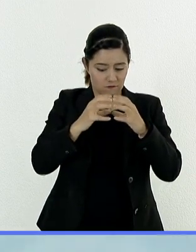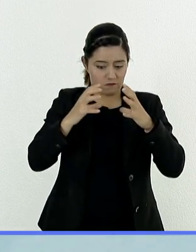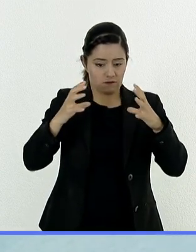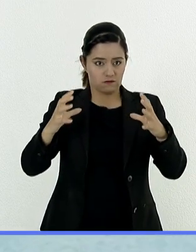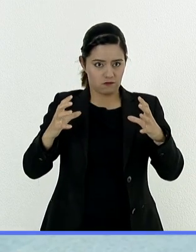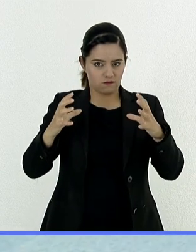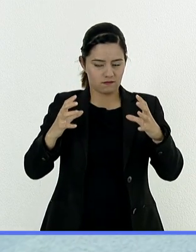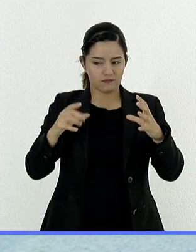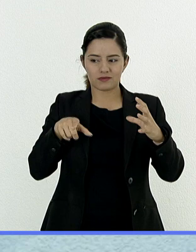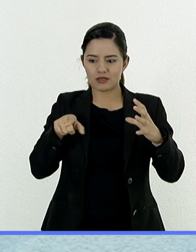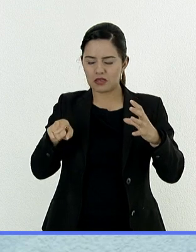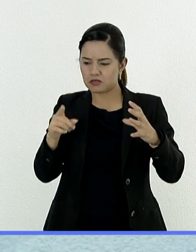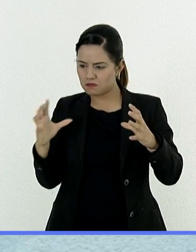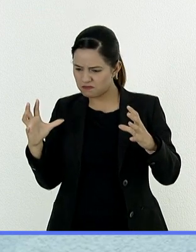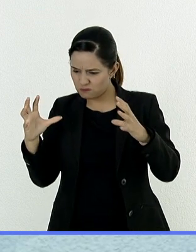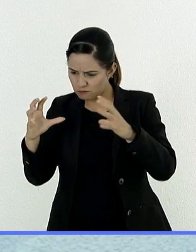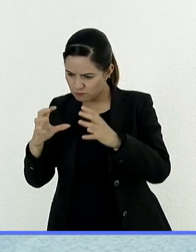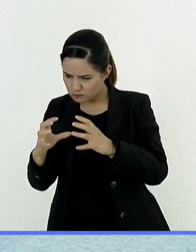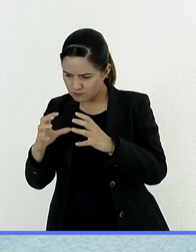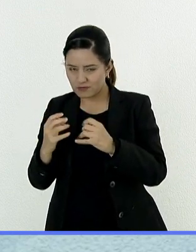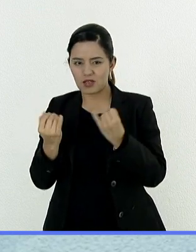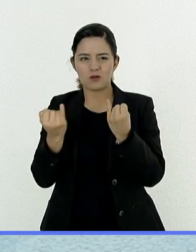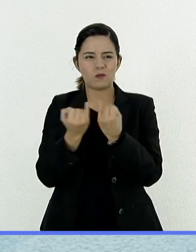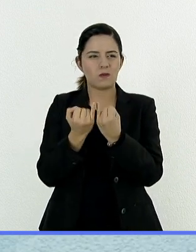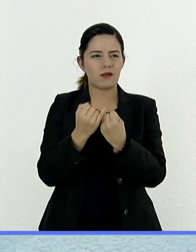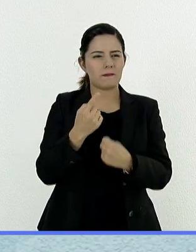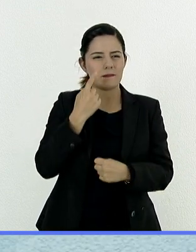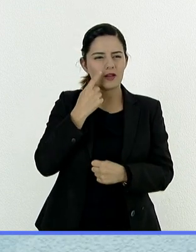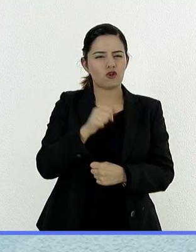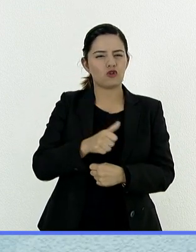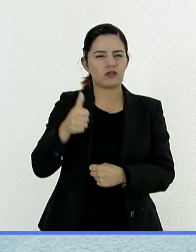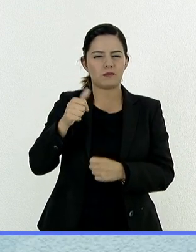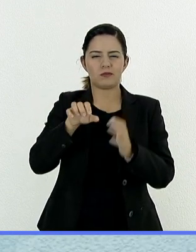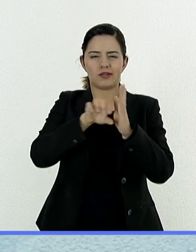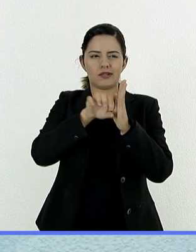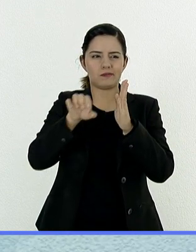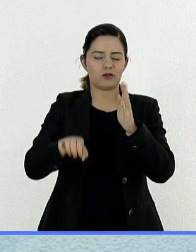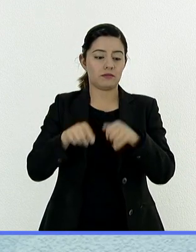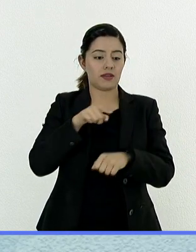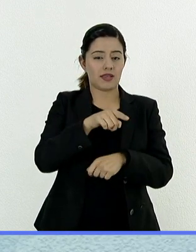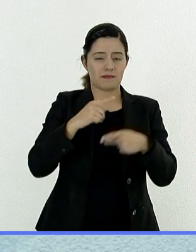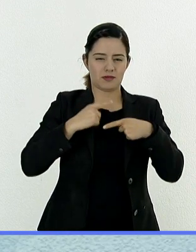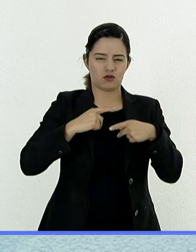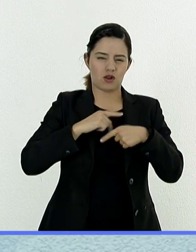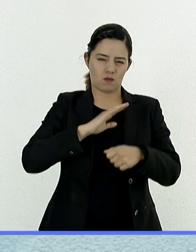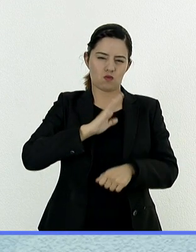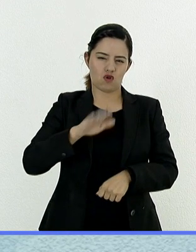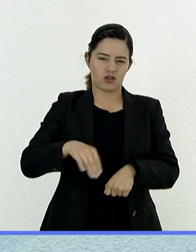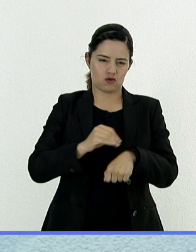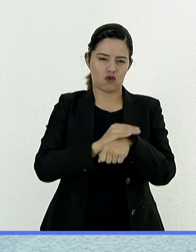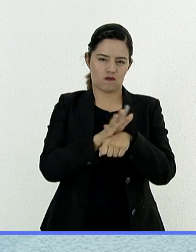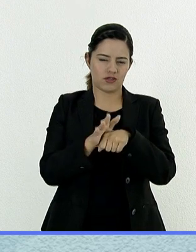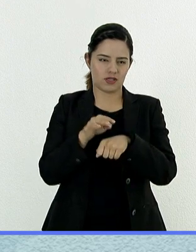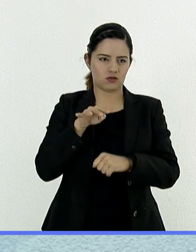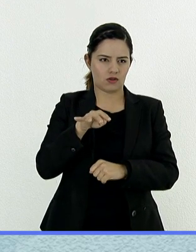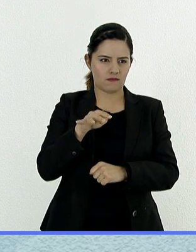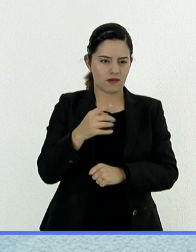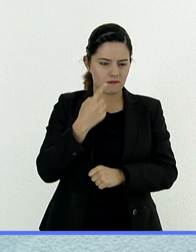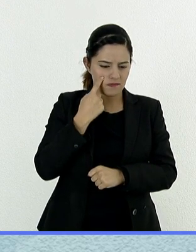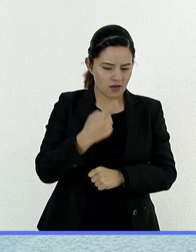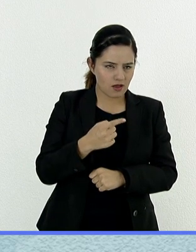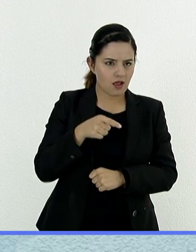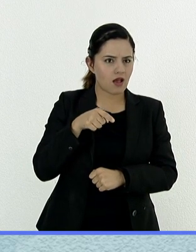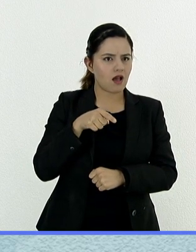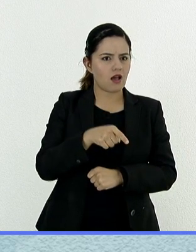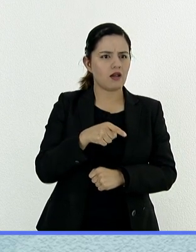encontró que los mismos genes activados en los cerebros de personas con la covid-19 se encuentran muy activos